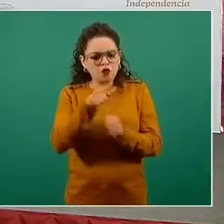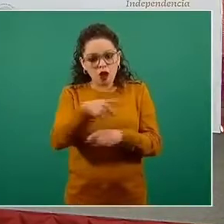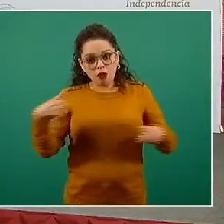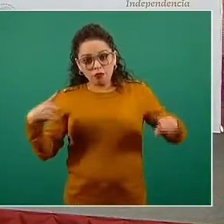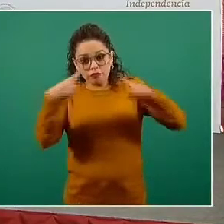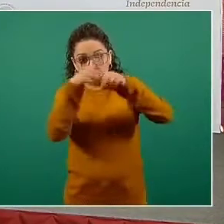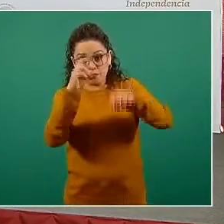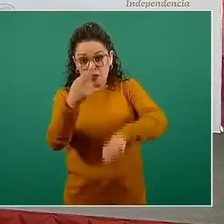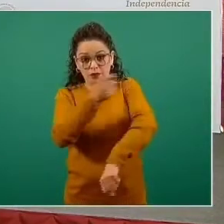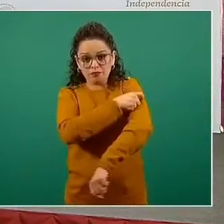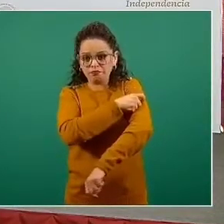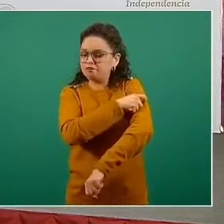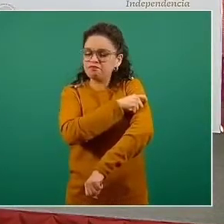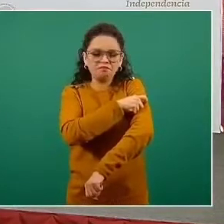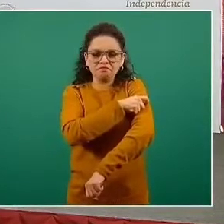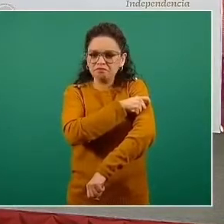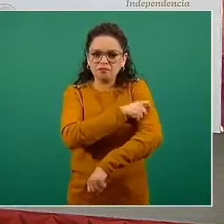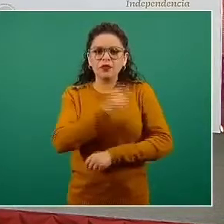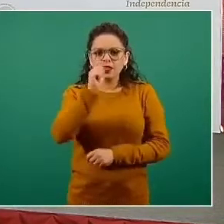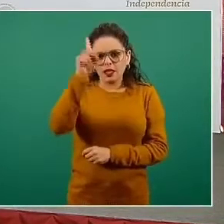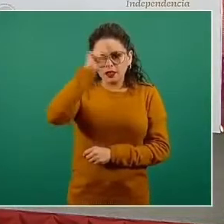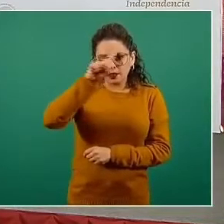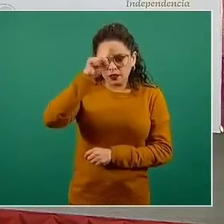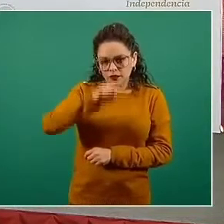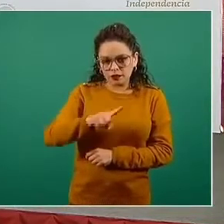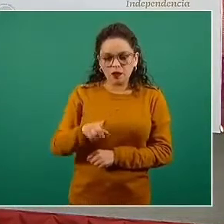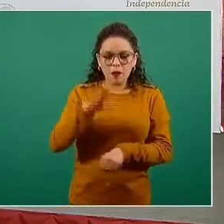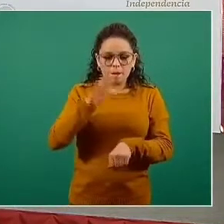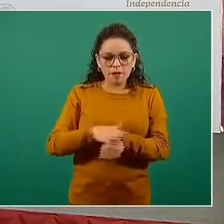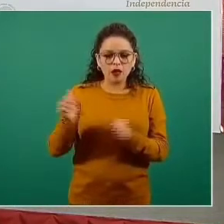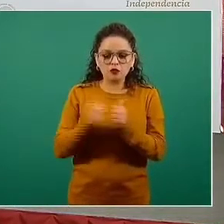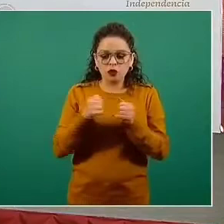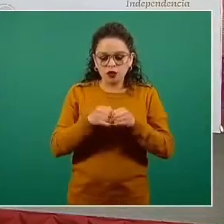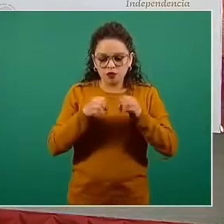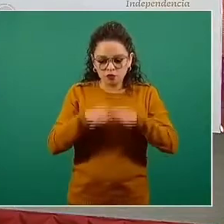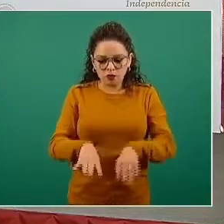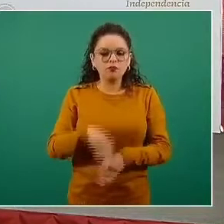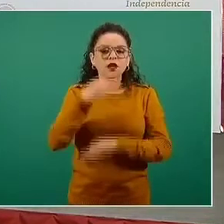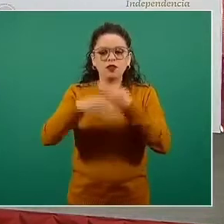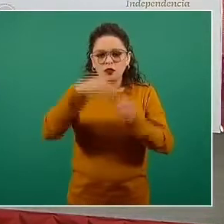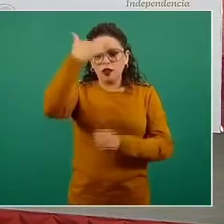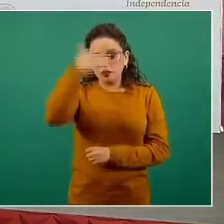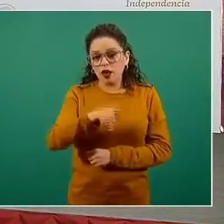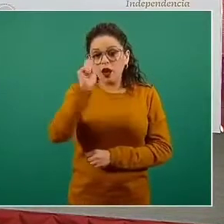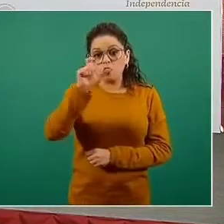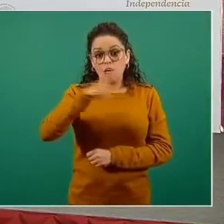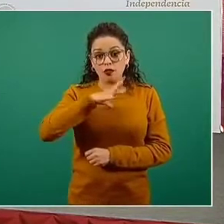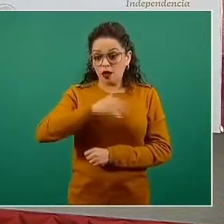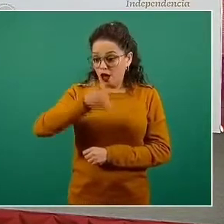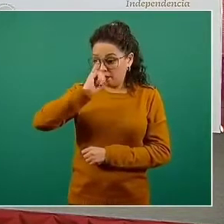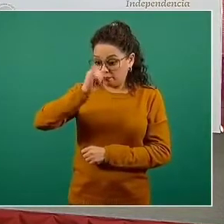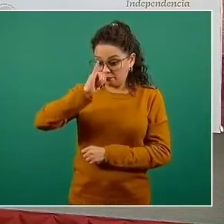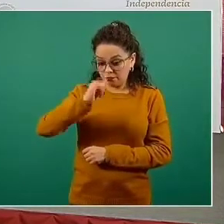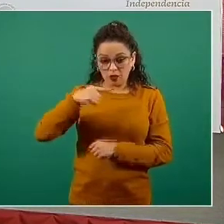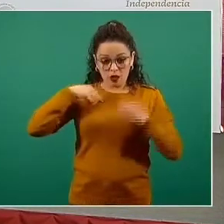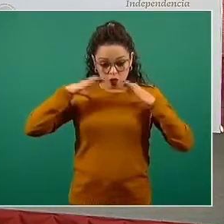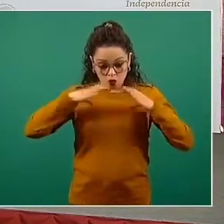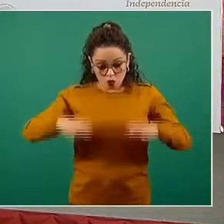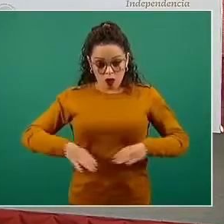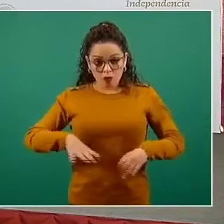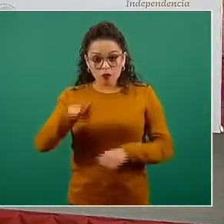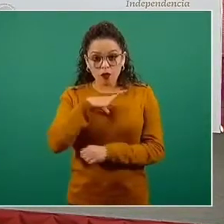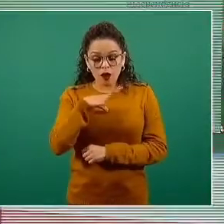más teóricas que prácticas, incluyen que el consumo de alcohol modifica la eficiencia del sistema inmune en